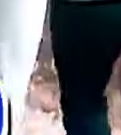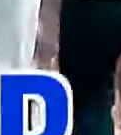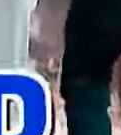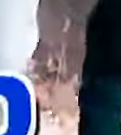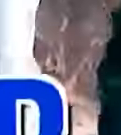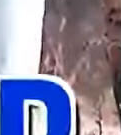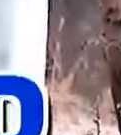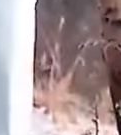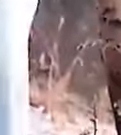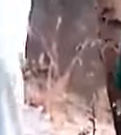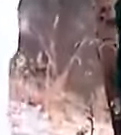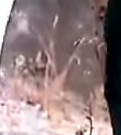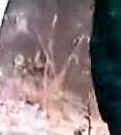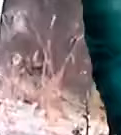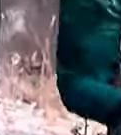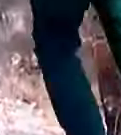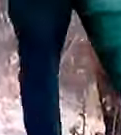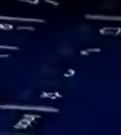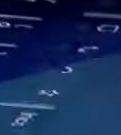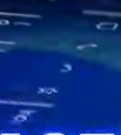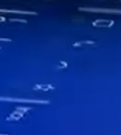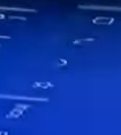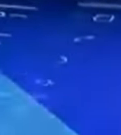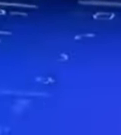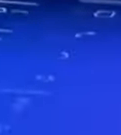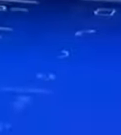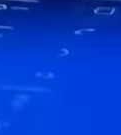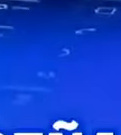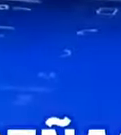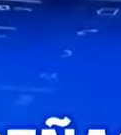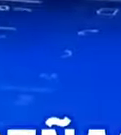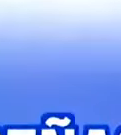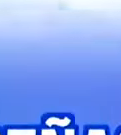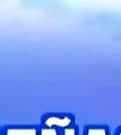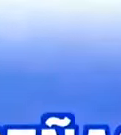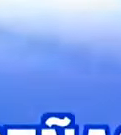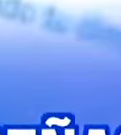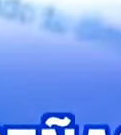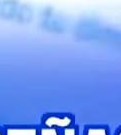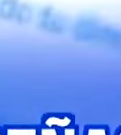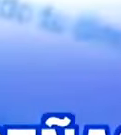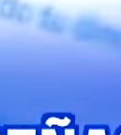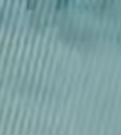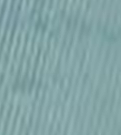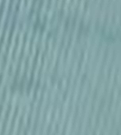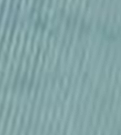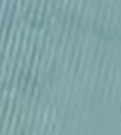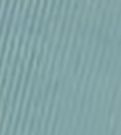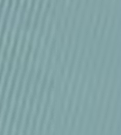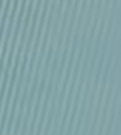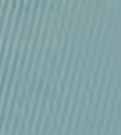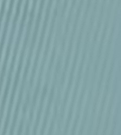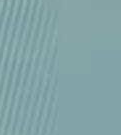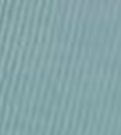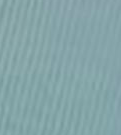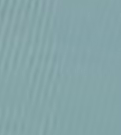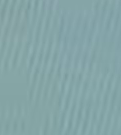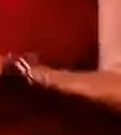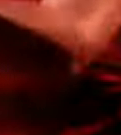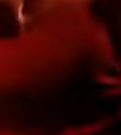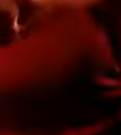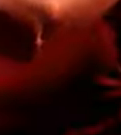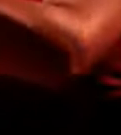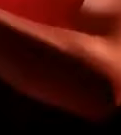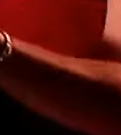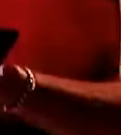Si un delincuente le roba el celular o computador, cambie todas sus contraseñas, incluyendo sus cuentas de correo electrónico, redes